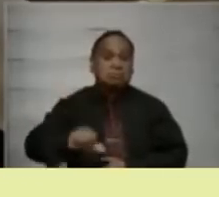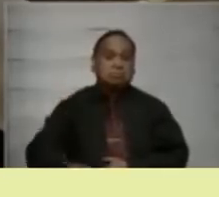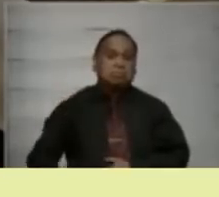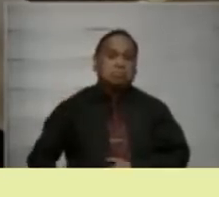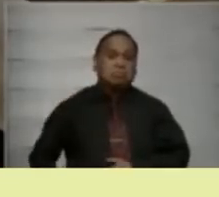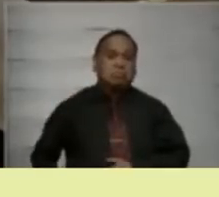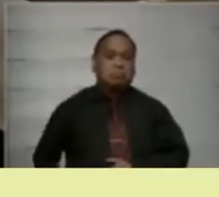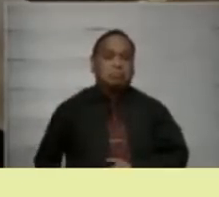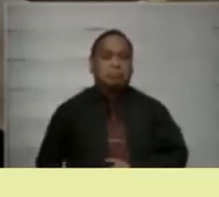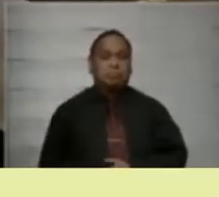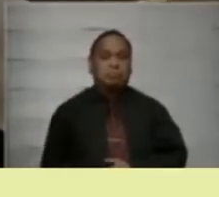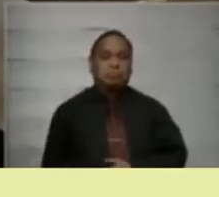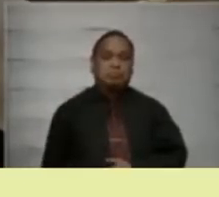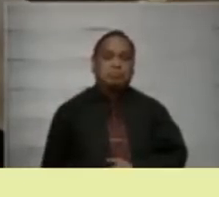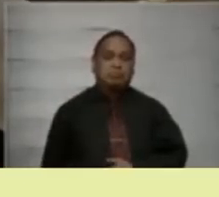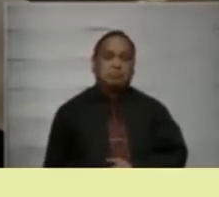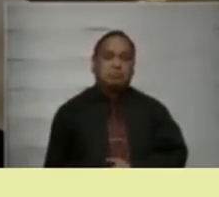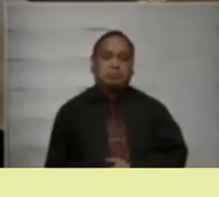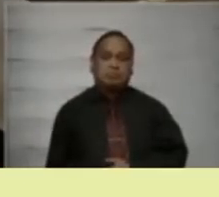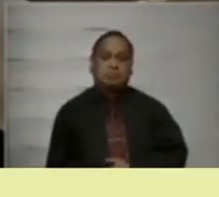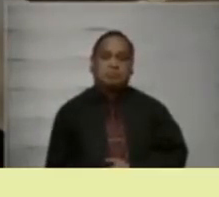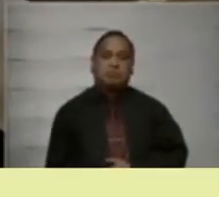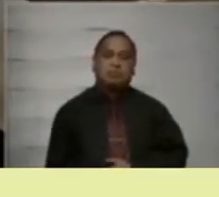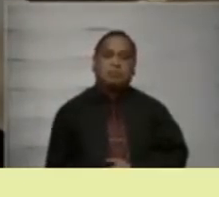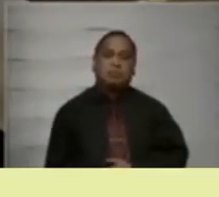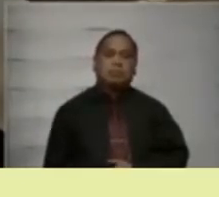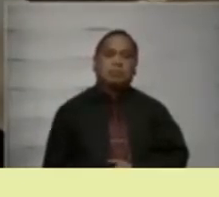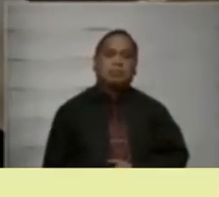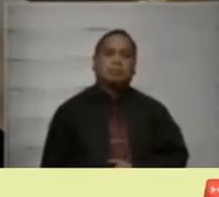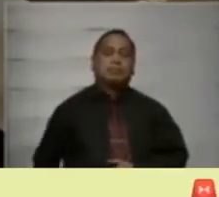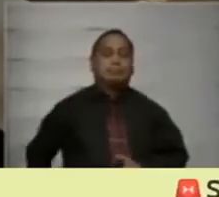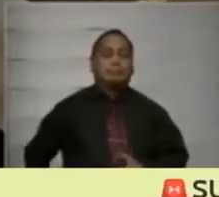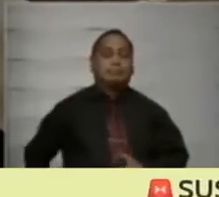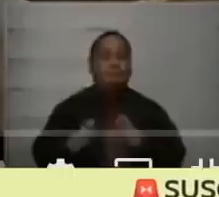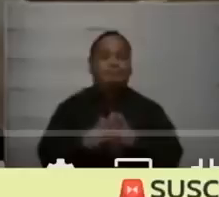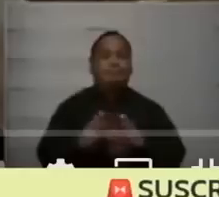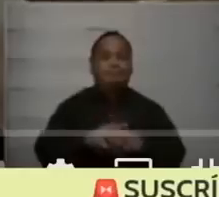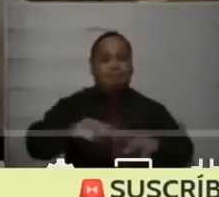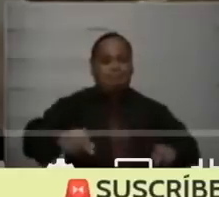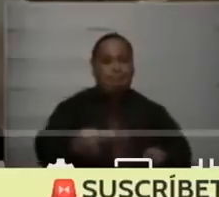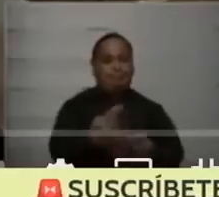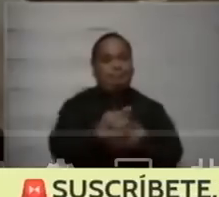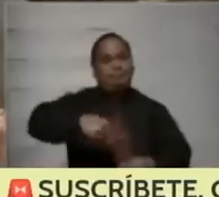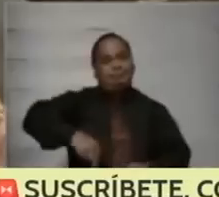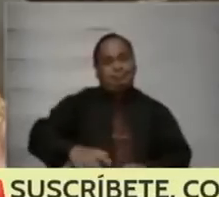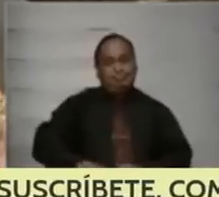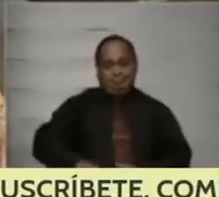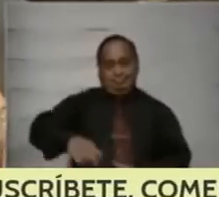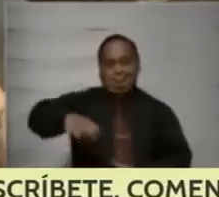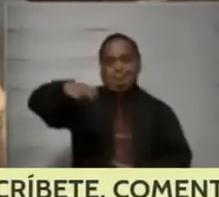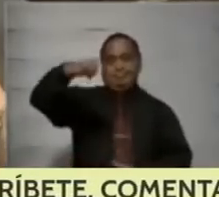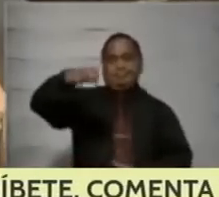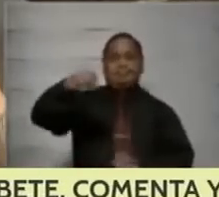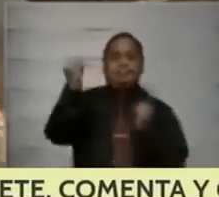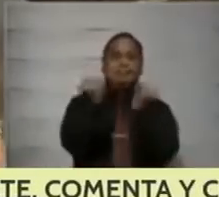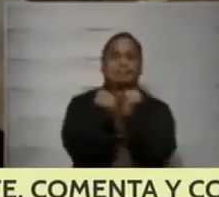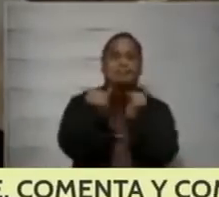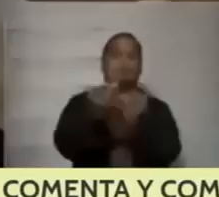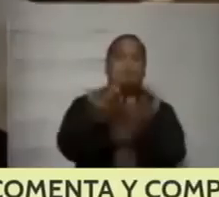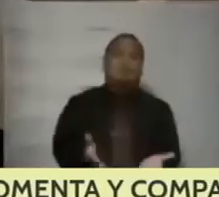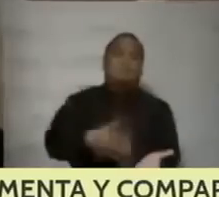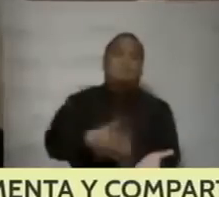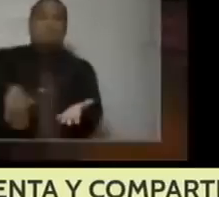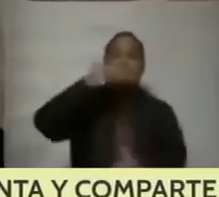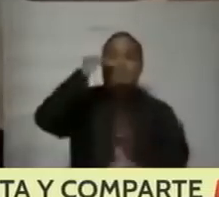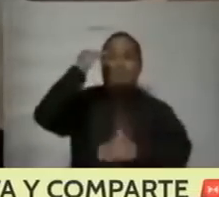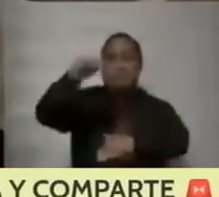es lo que duele más. Sí, era de casa, nació en casa, creció en casa, aquí creció y como pues veíamos que